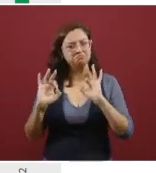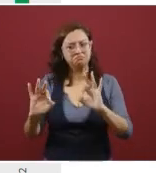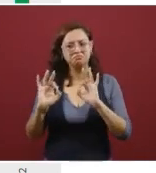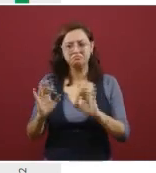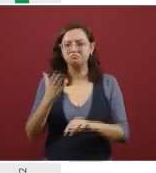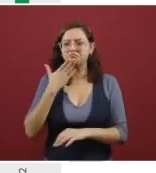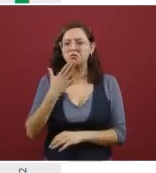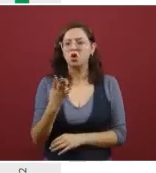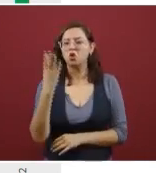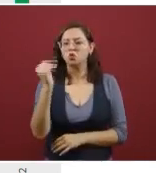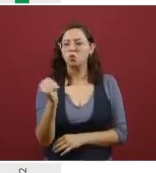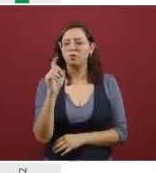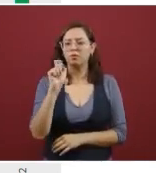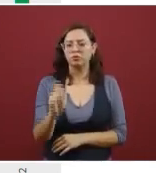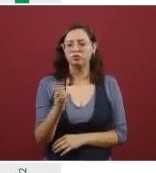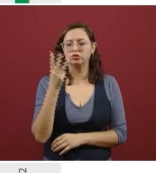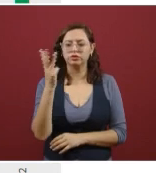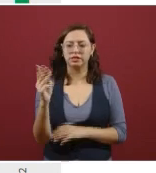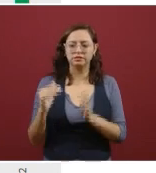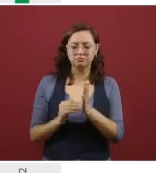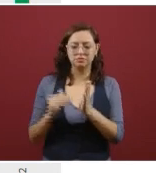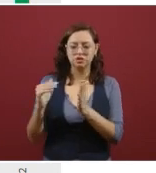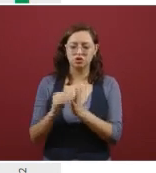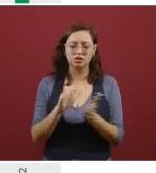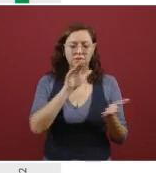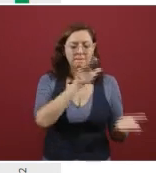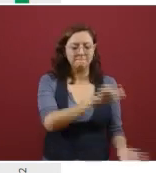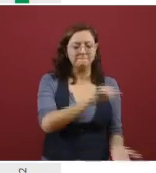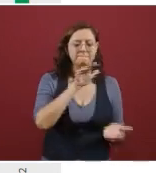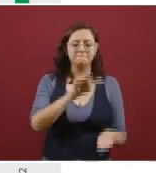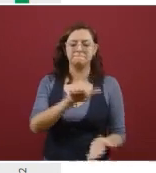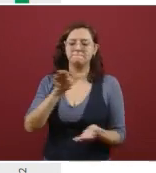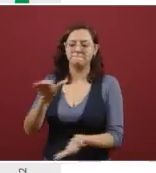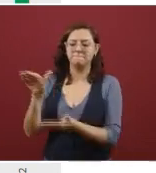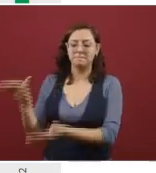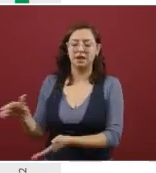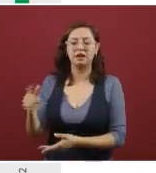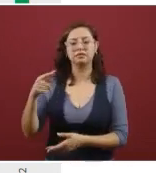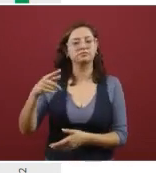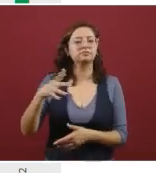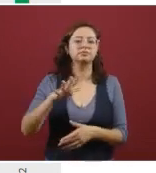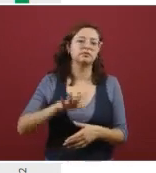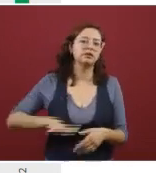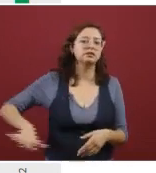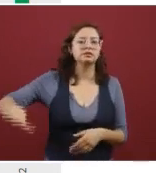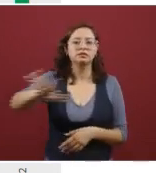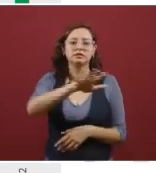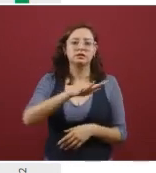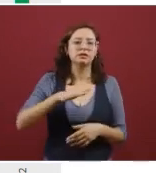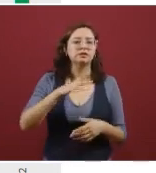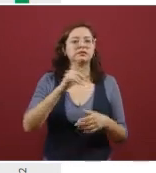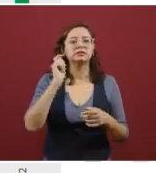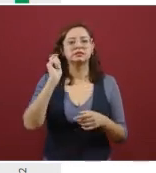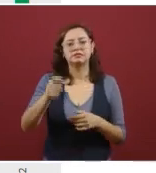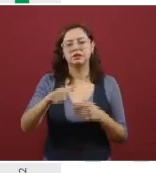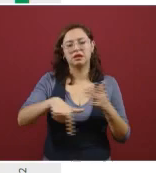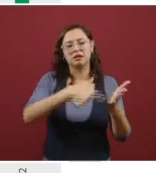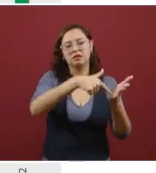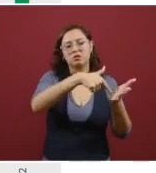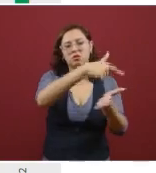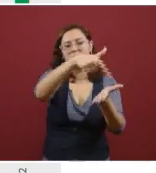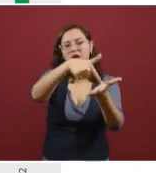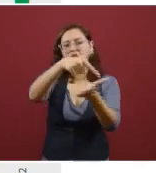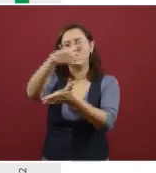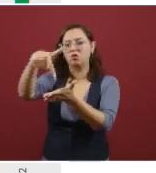de 9.3 millones de barriles en terminales terrestres. Esto equivale a alrededor de